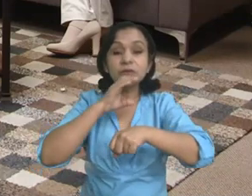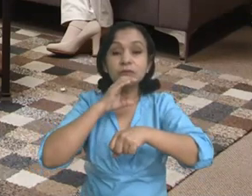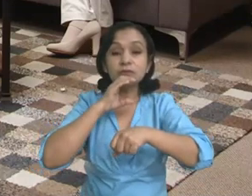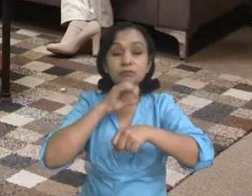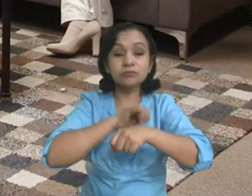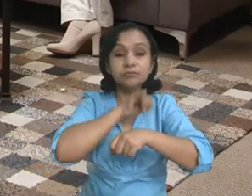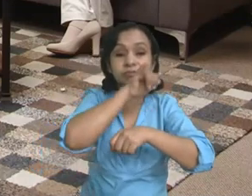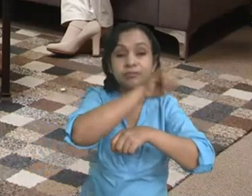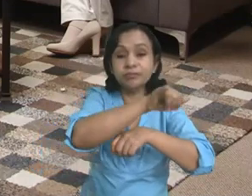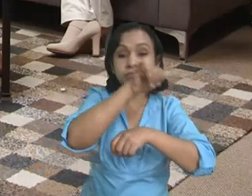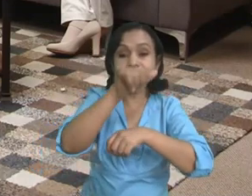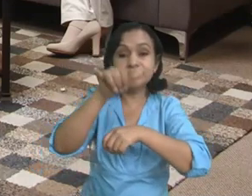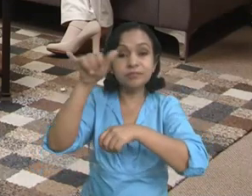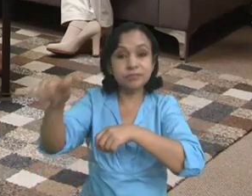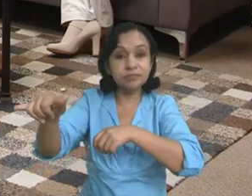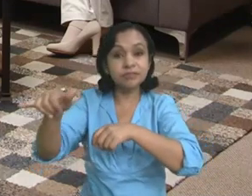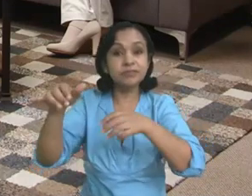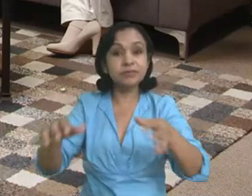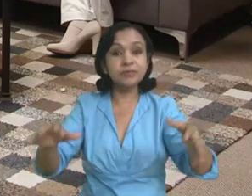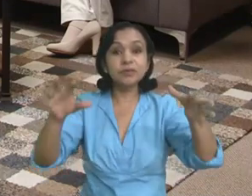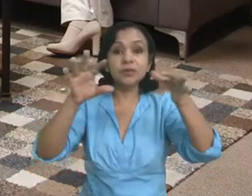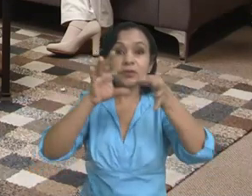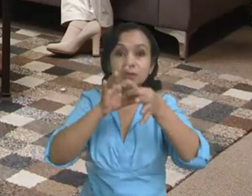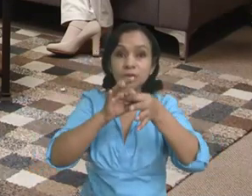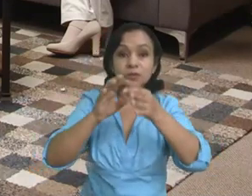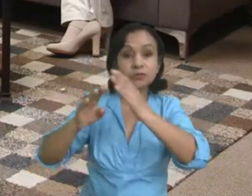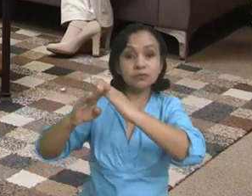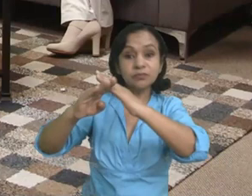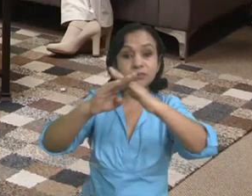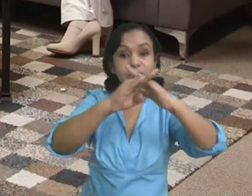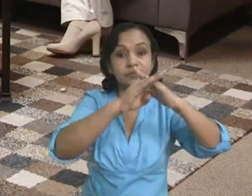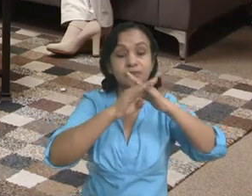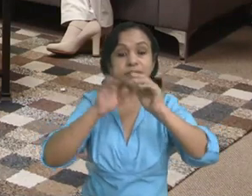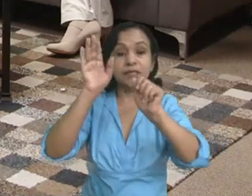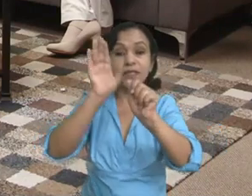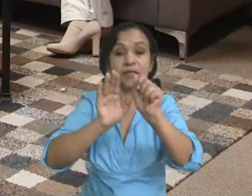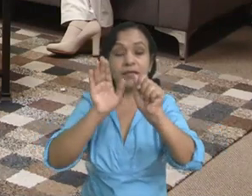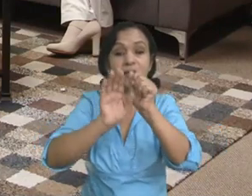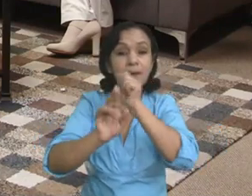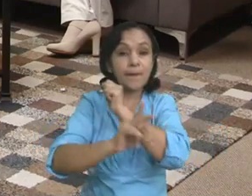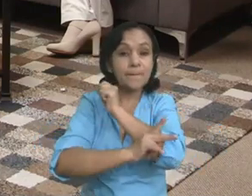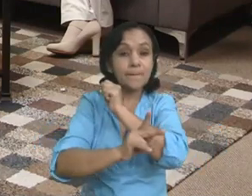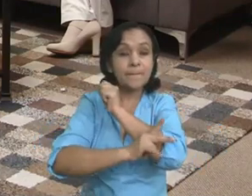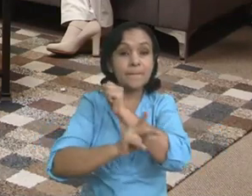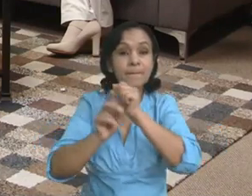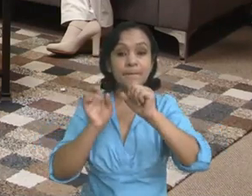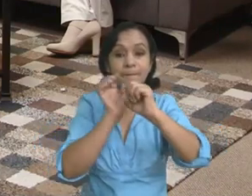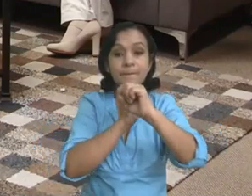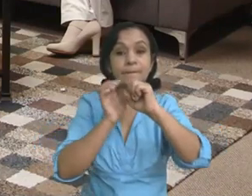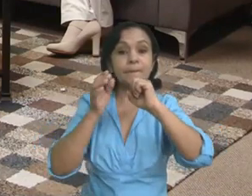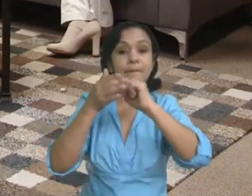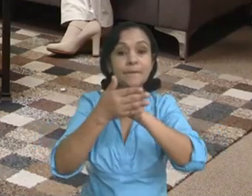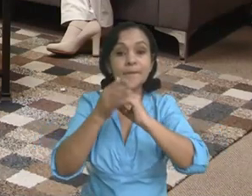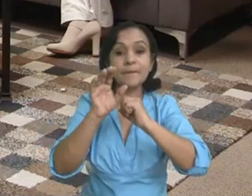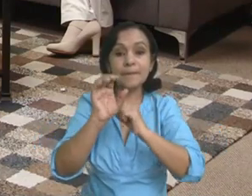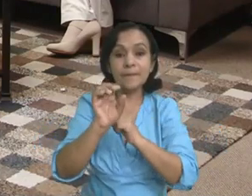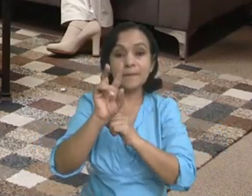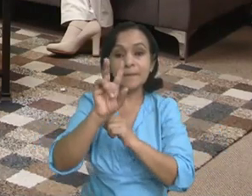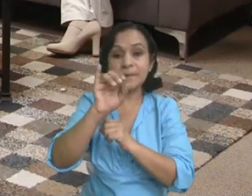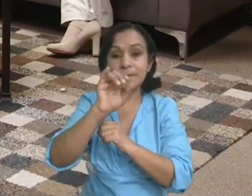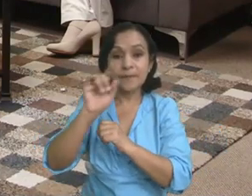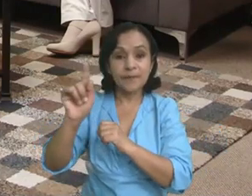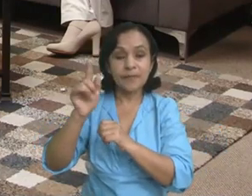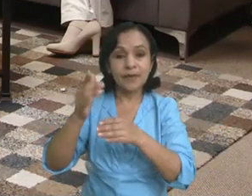esos colaboradores hoy son parte del enfrentamiento en cada uno de estos países a la COVID. Es decir, que cada uno de ellos se ha